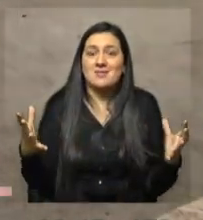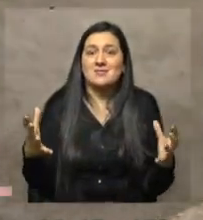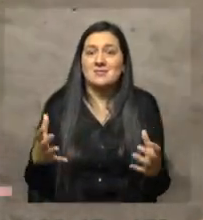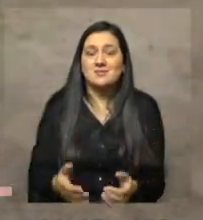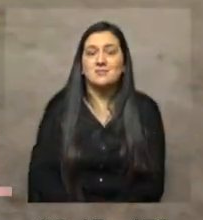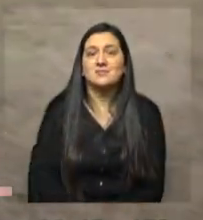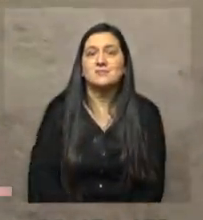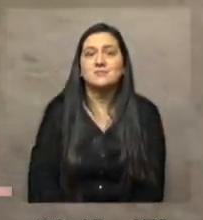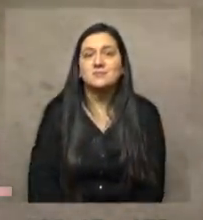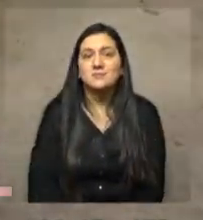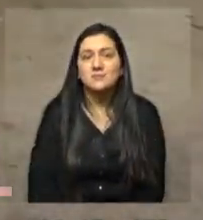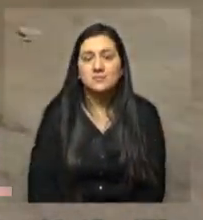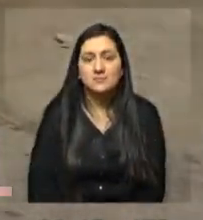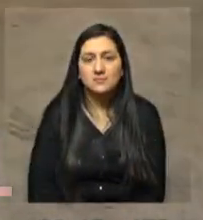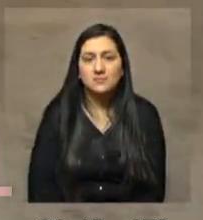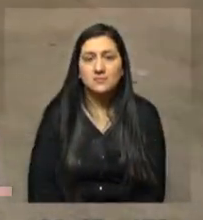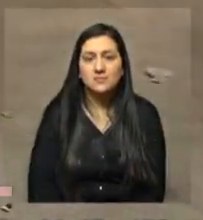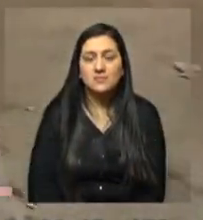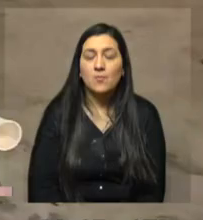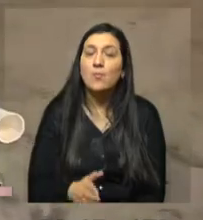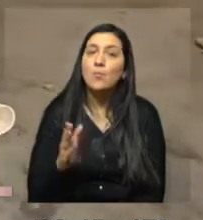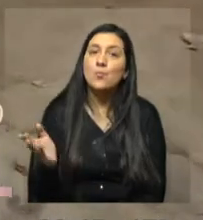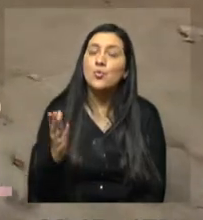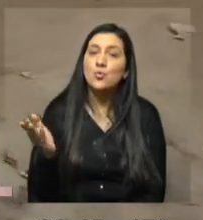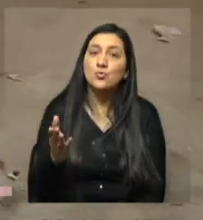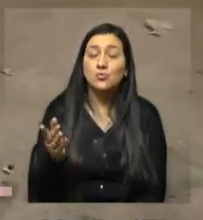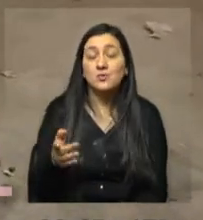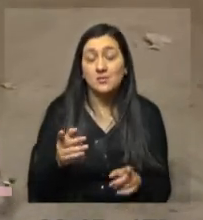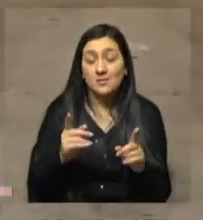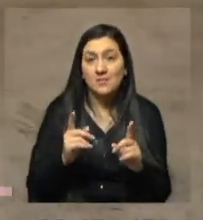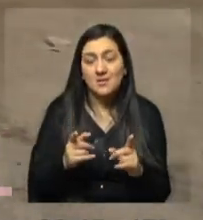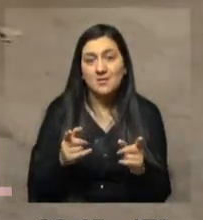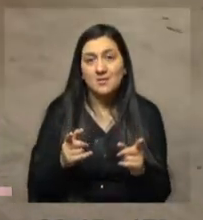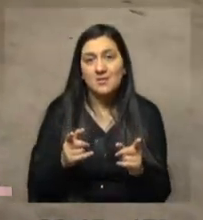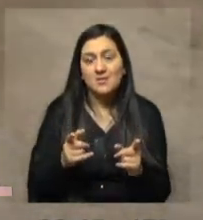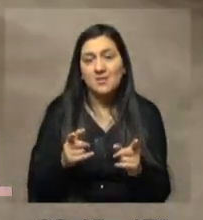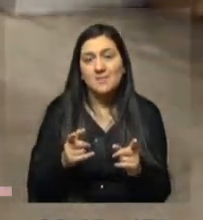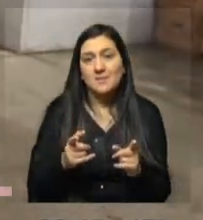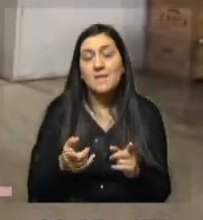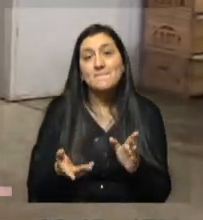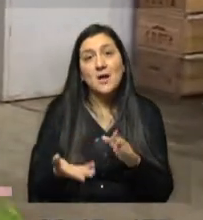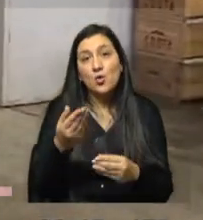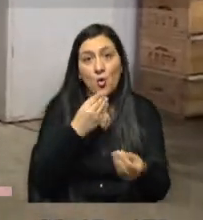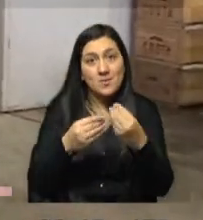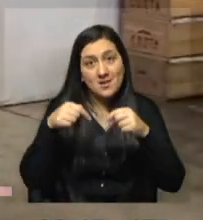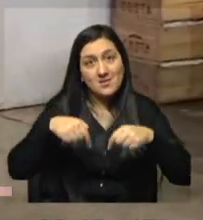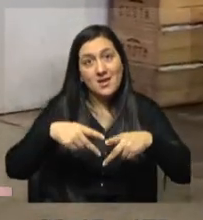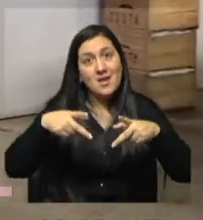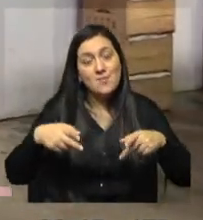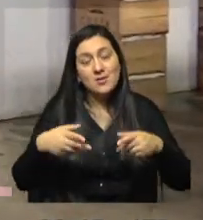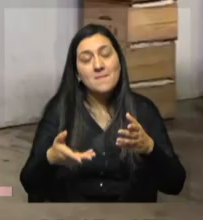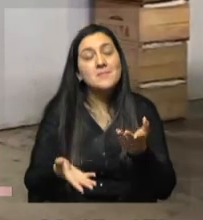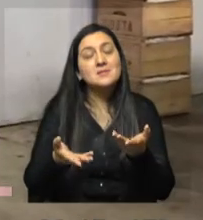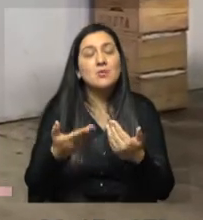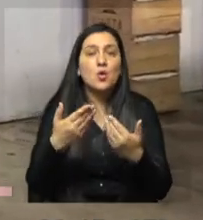muy frescas. Producto que también comienza a ser cada vez más consumido en esta época. Todos empezamos a comer un poco